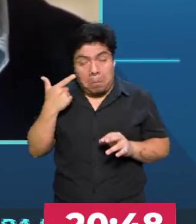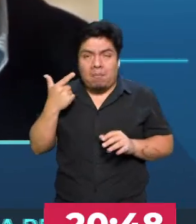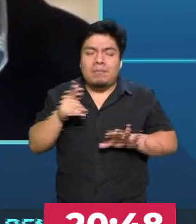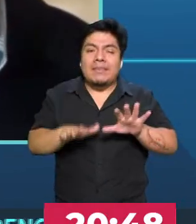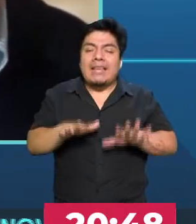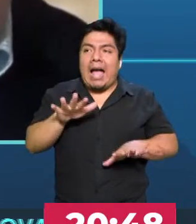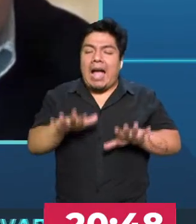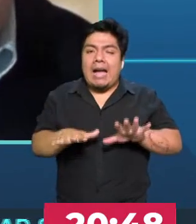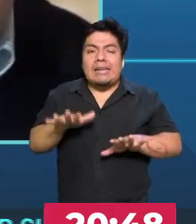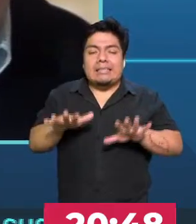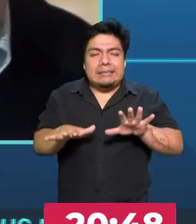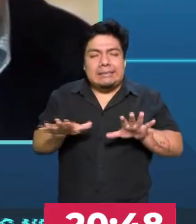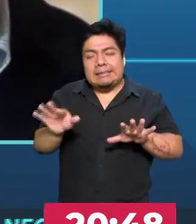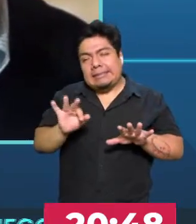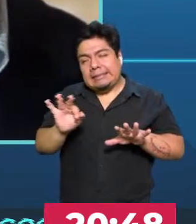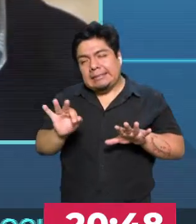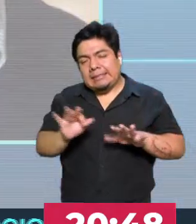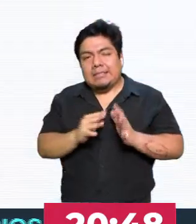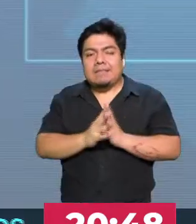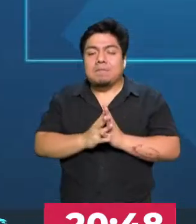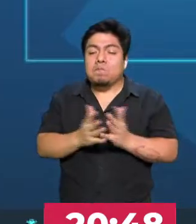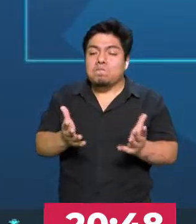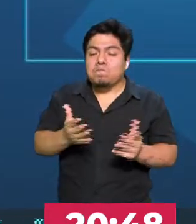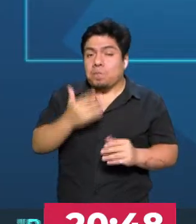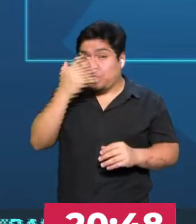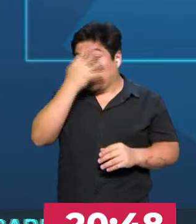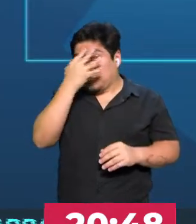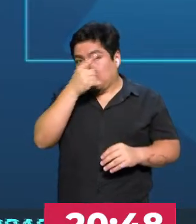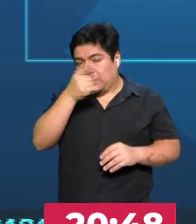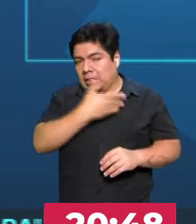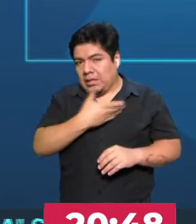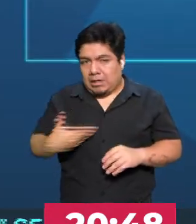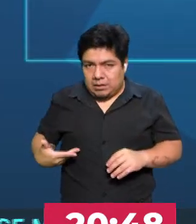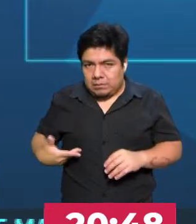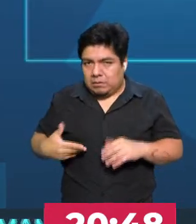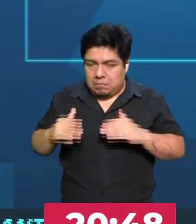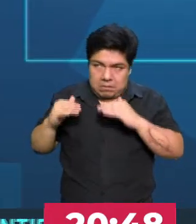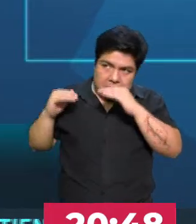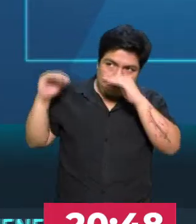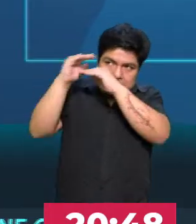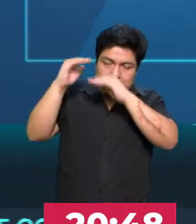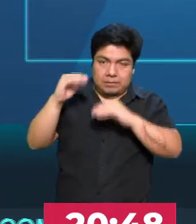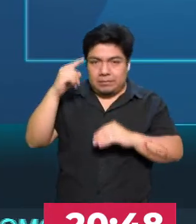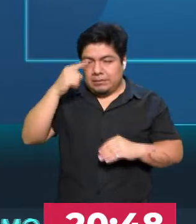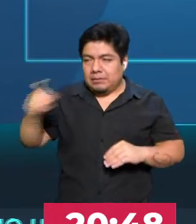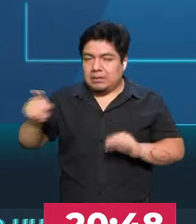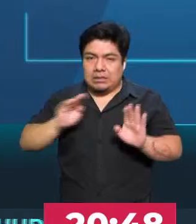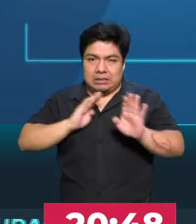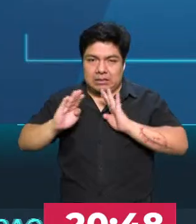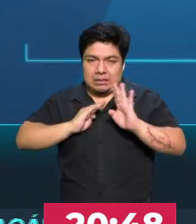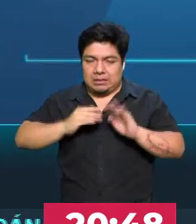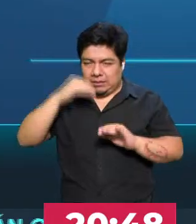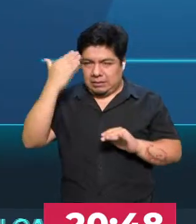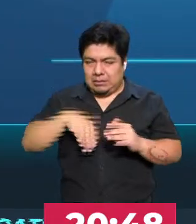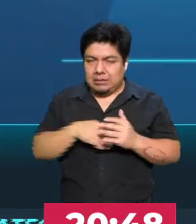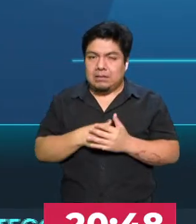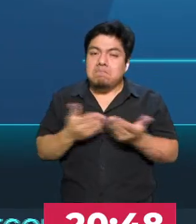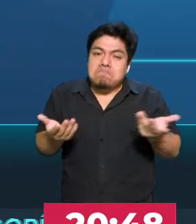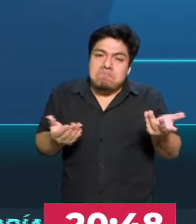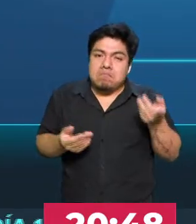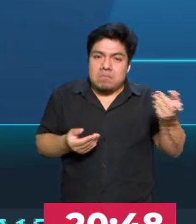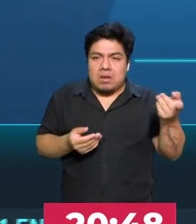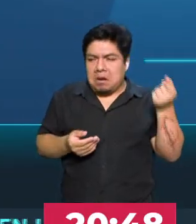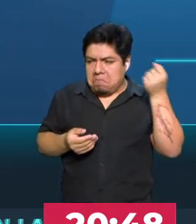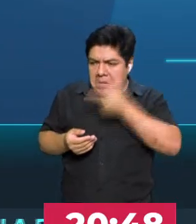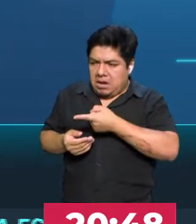algunos casos la posibilidad de que el presidente, como máximo jefe de las Fuerzas Armadas, pueda